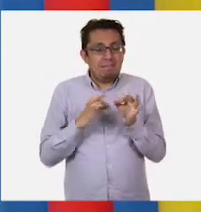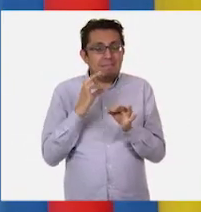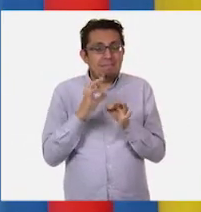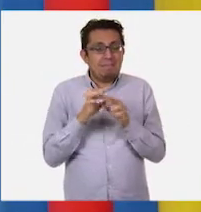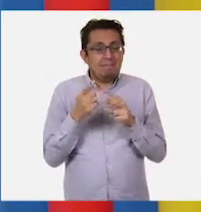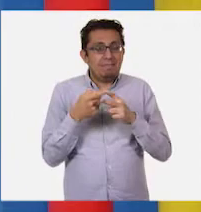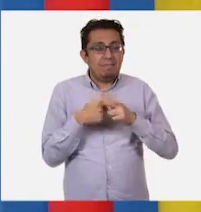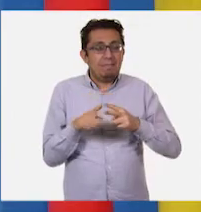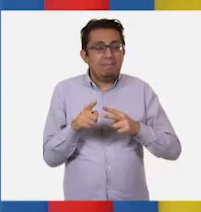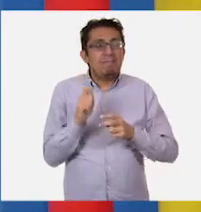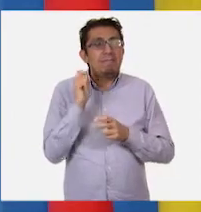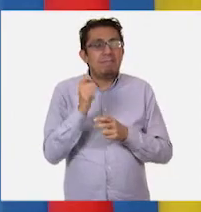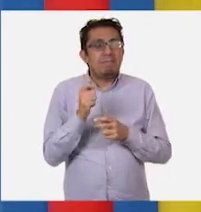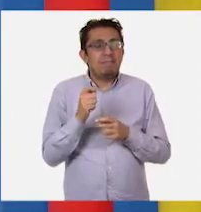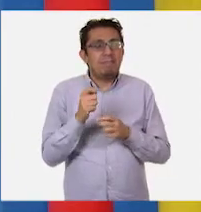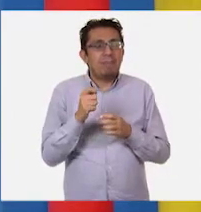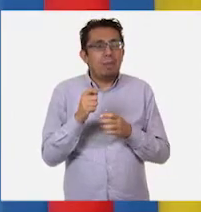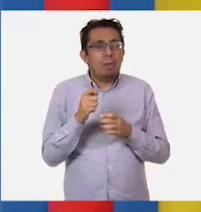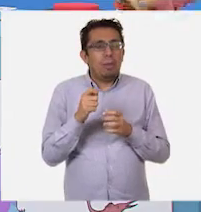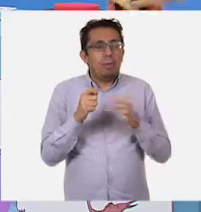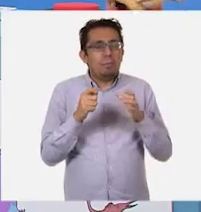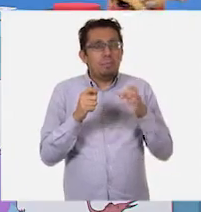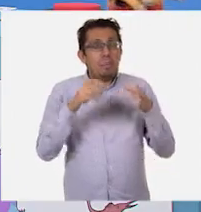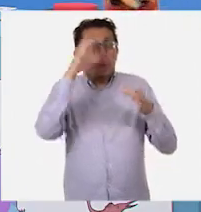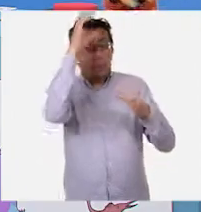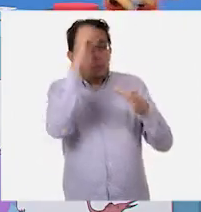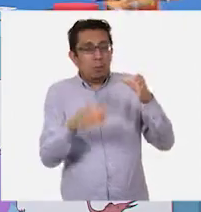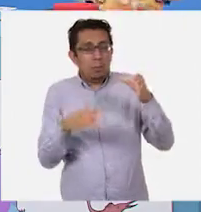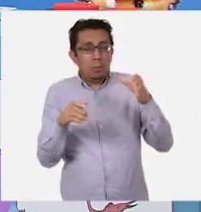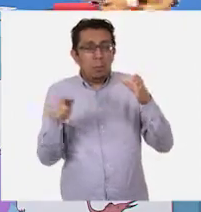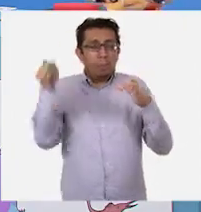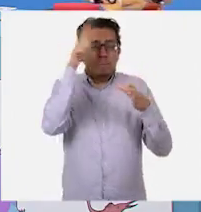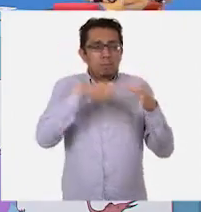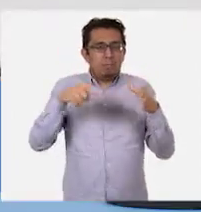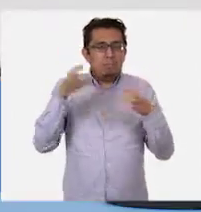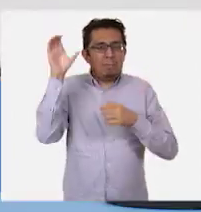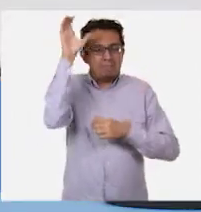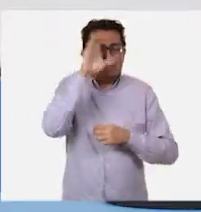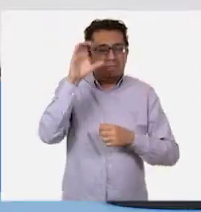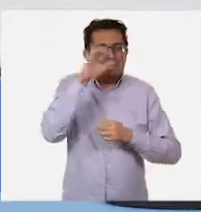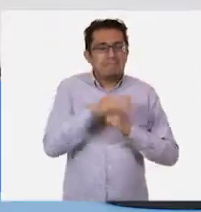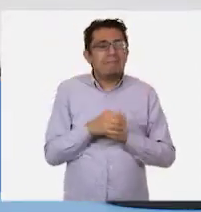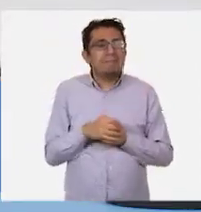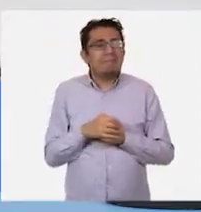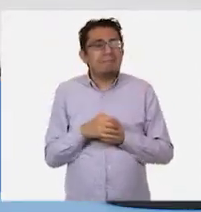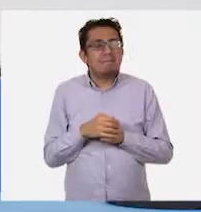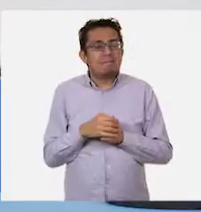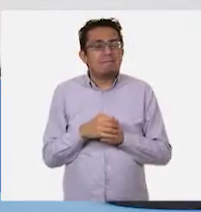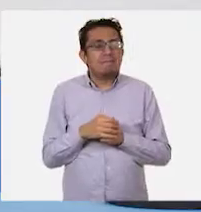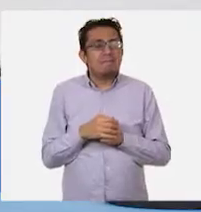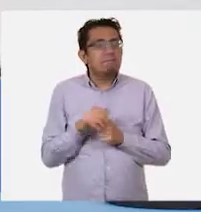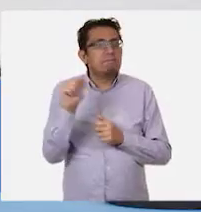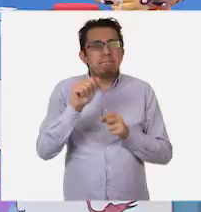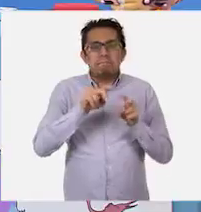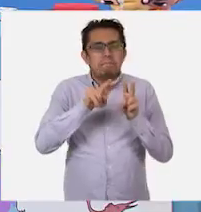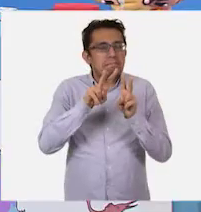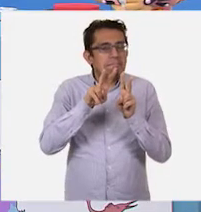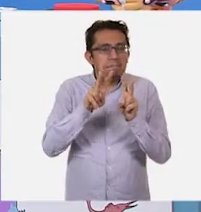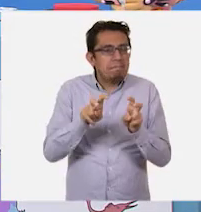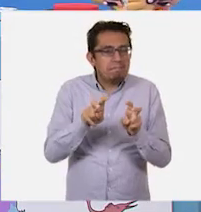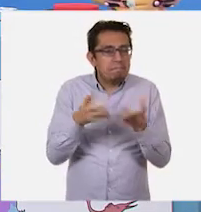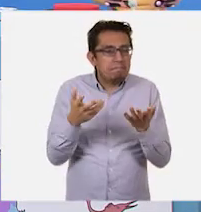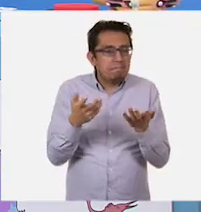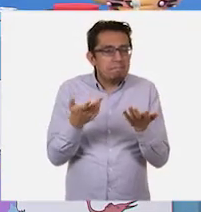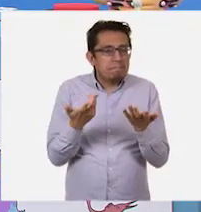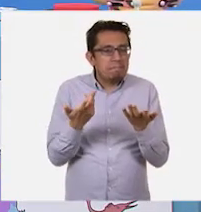titulada La Ruleta de la Ciencia. ¡Genial! Los temas con los cuales vamos a jugar a través de la